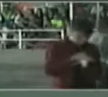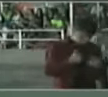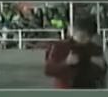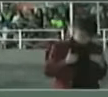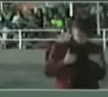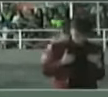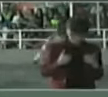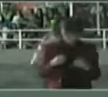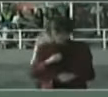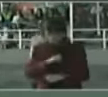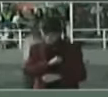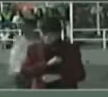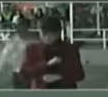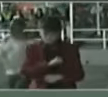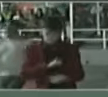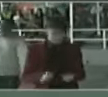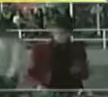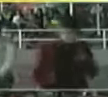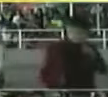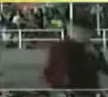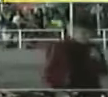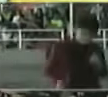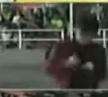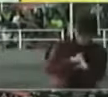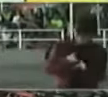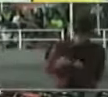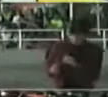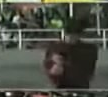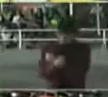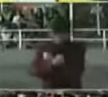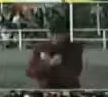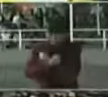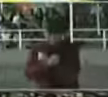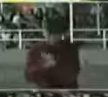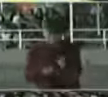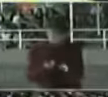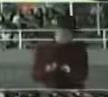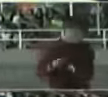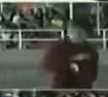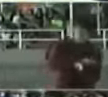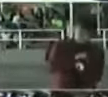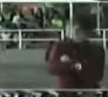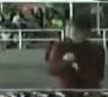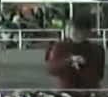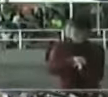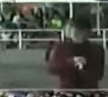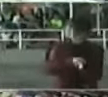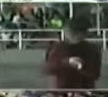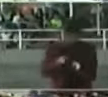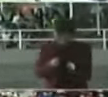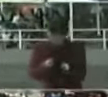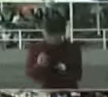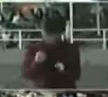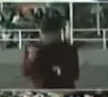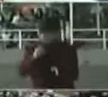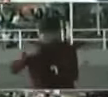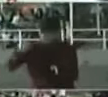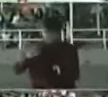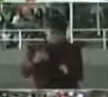Lo más cerca del odio es el amor. O lo más cerca del amor es el odio. Lo más cerca de la victoria